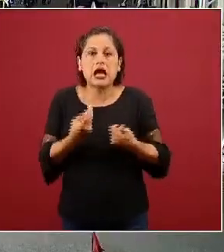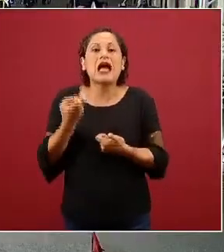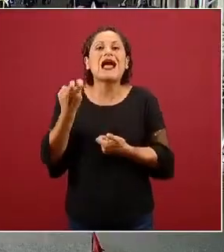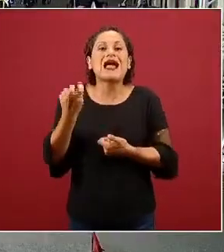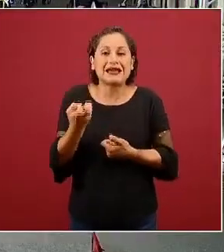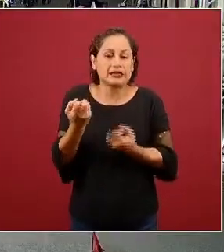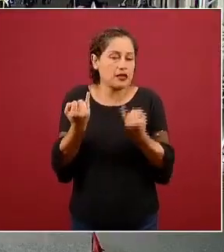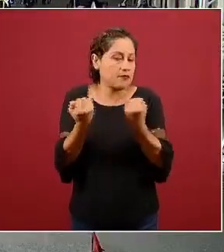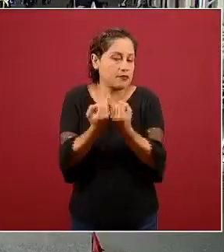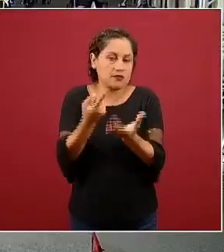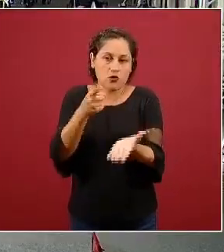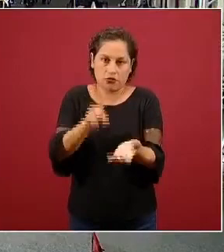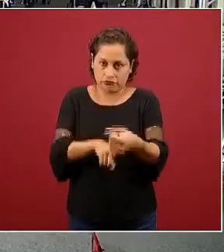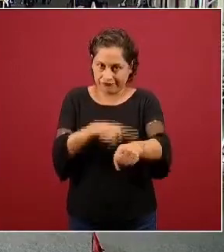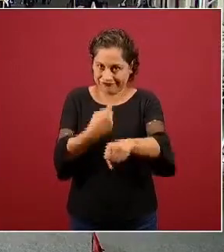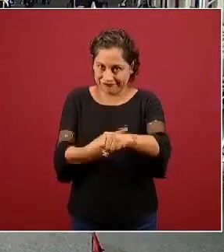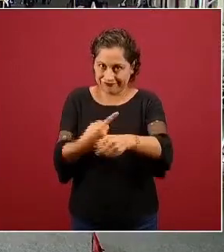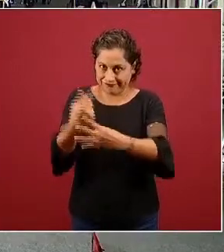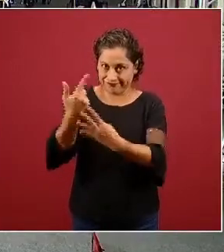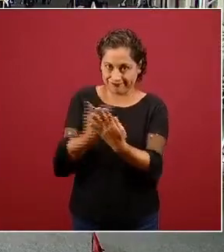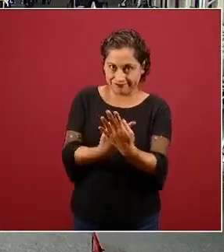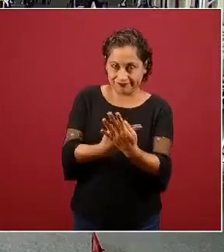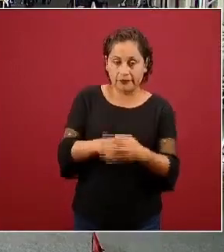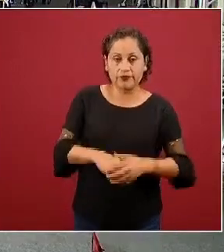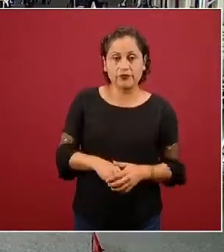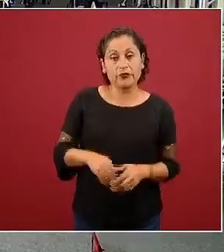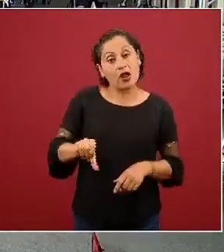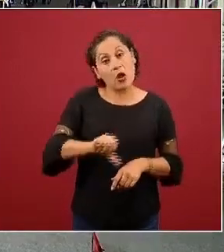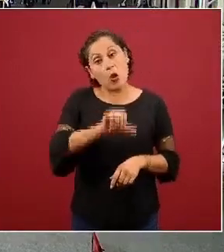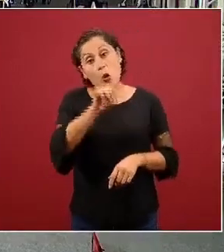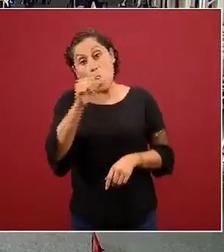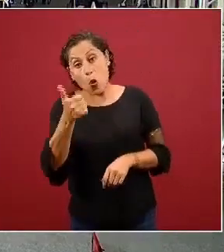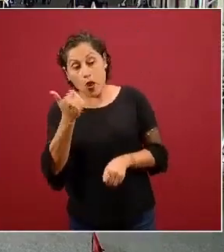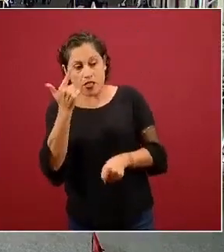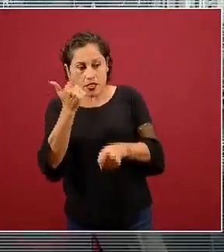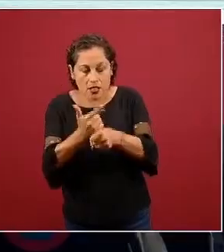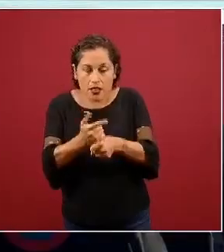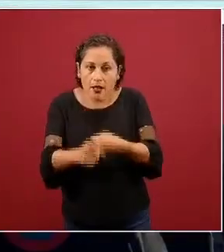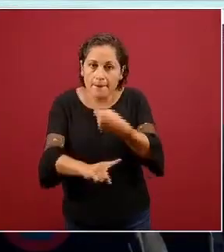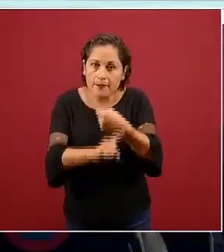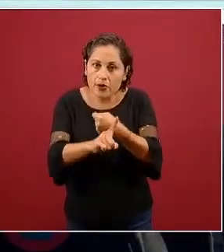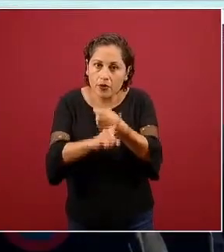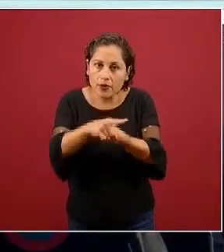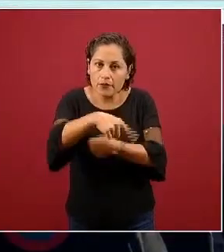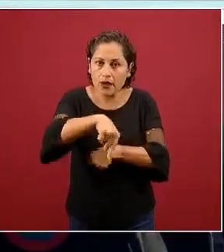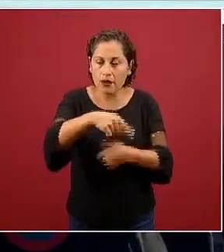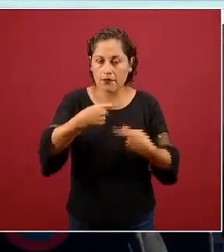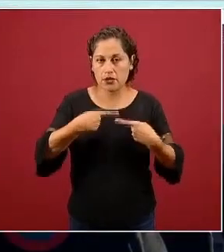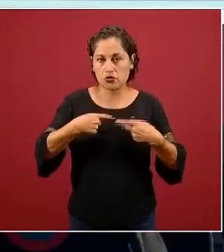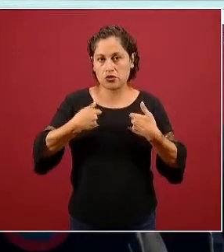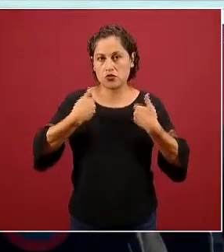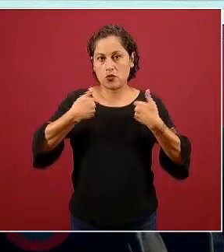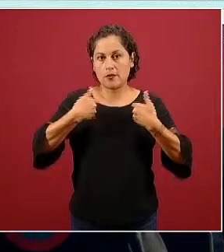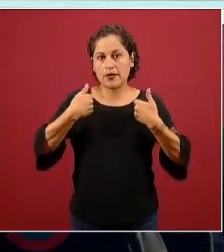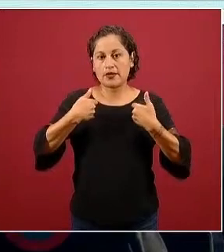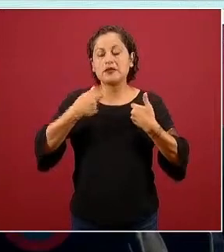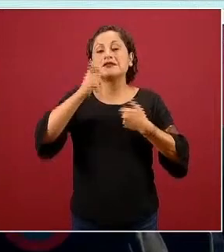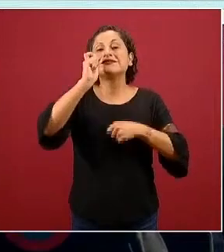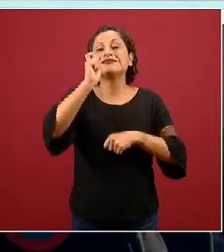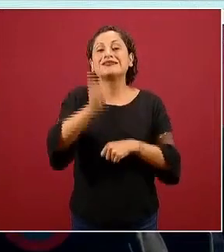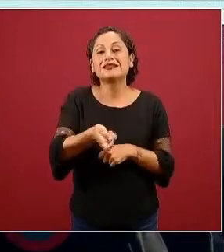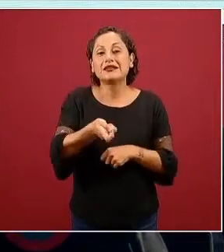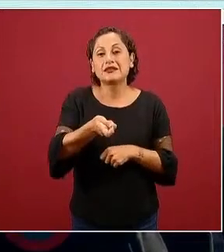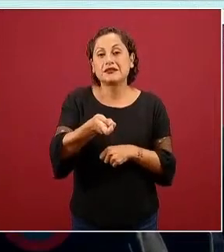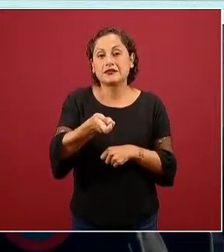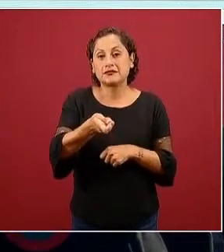El otro gran grupo de problemas que se están presentando en adolescentes son los trastornos